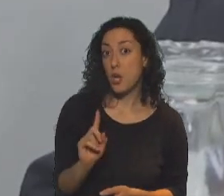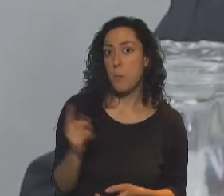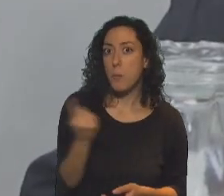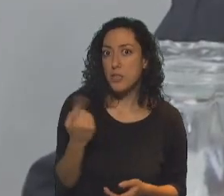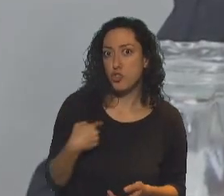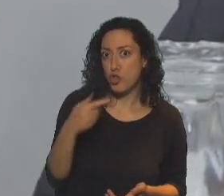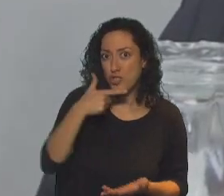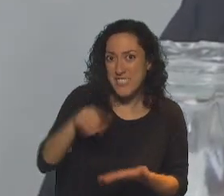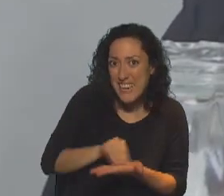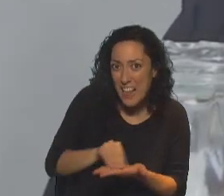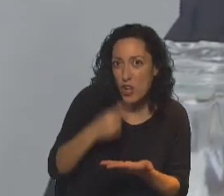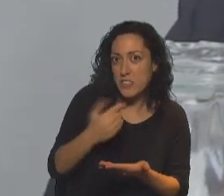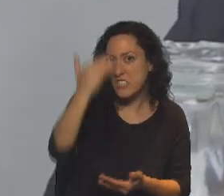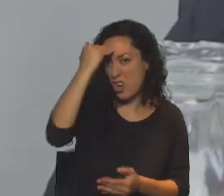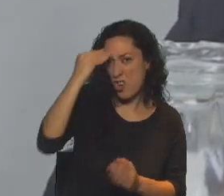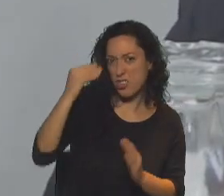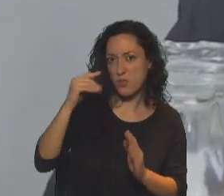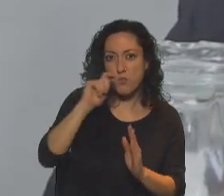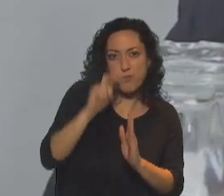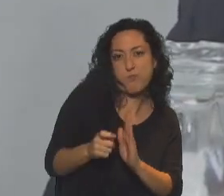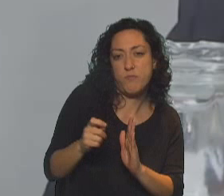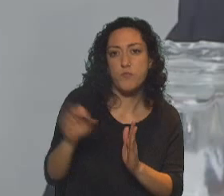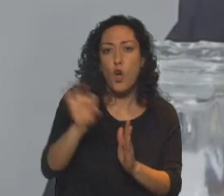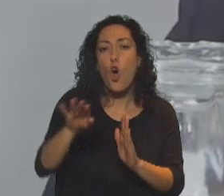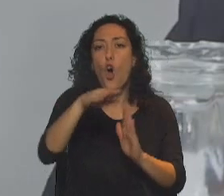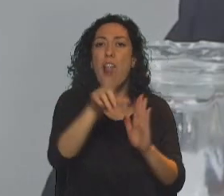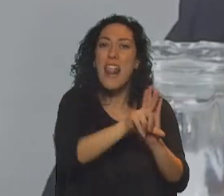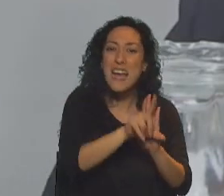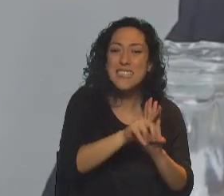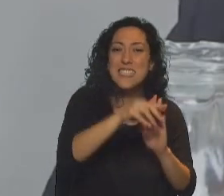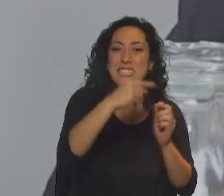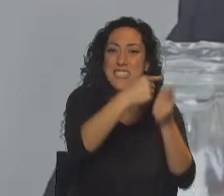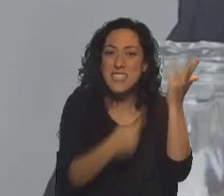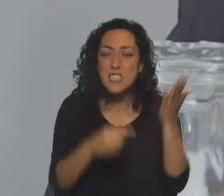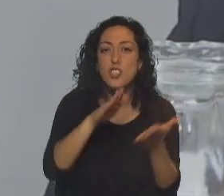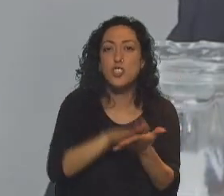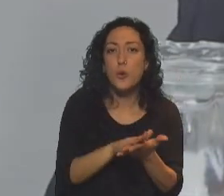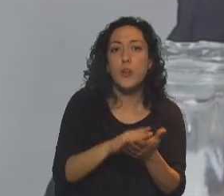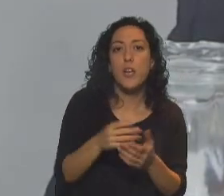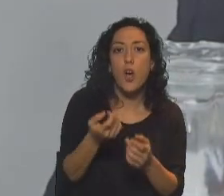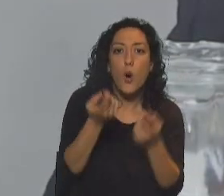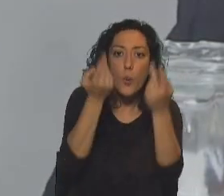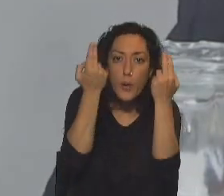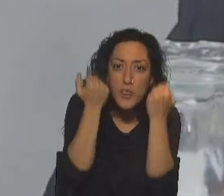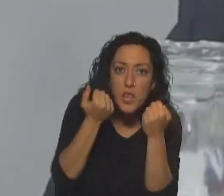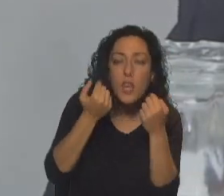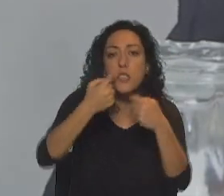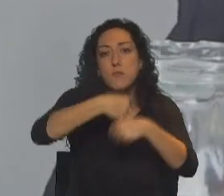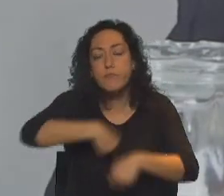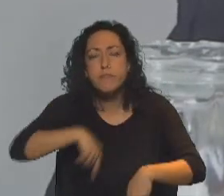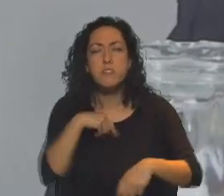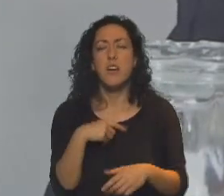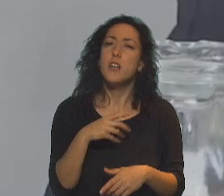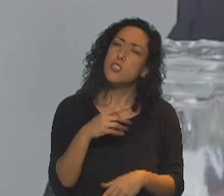inconstitucionalidad o la anulación de las leyes de obediencia debida y punto final, yo me pregunté, ¿sabes?